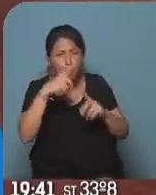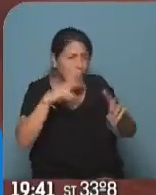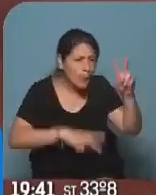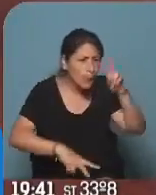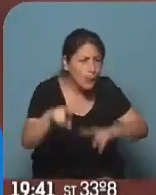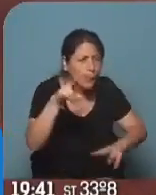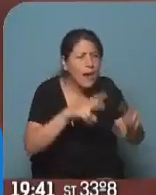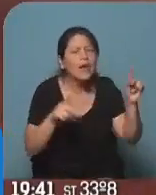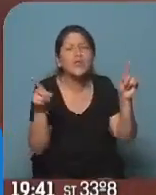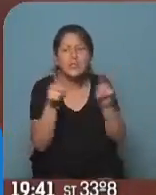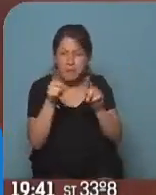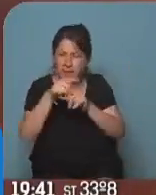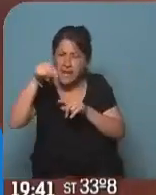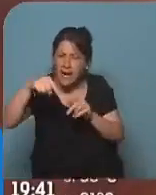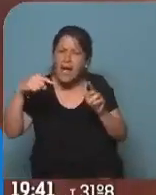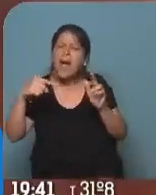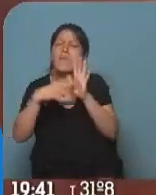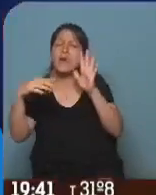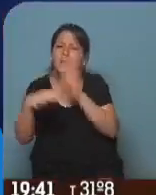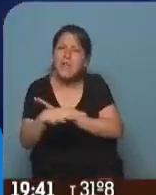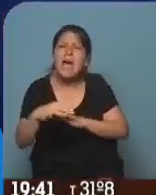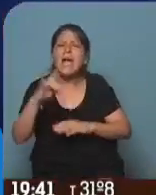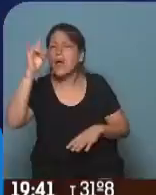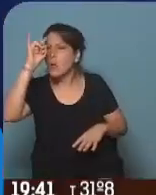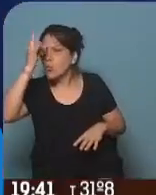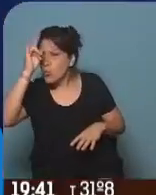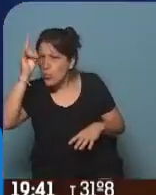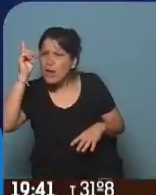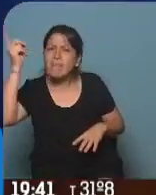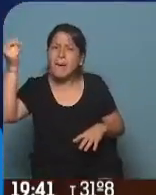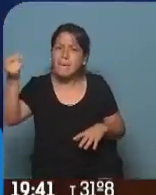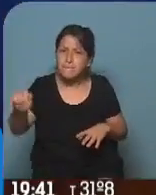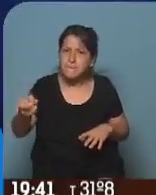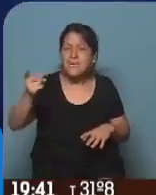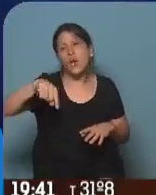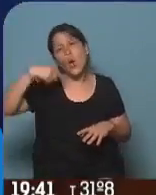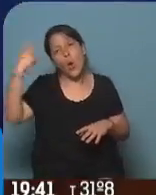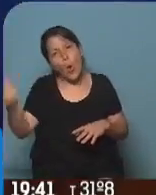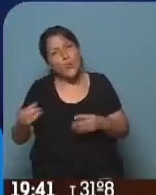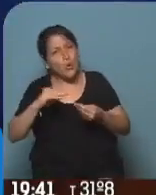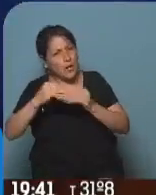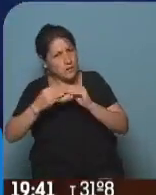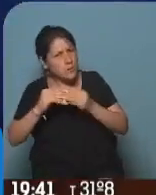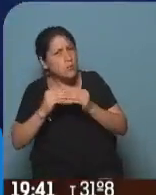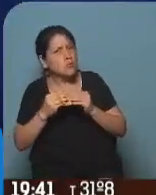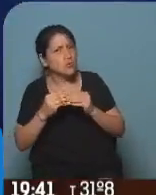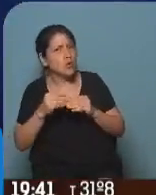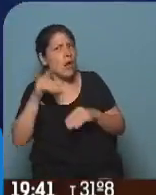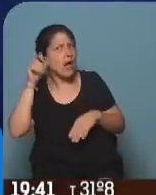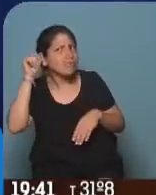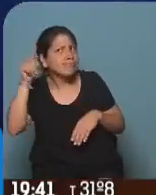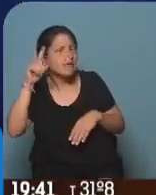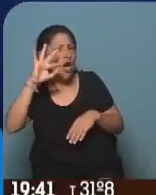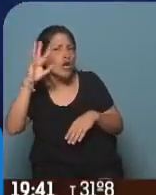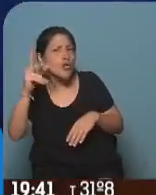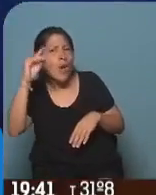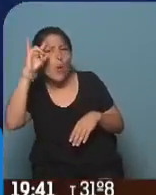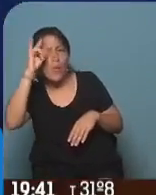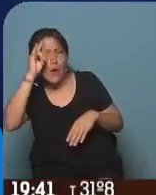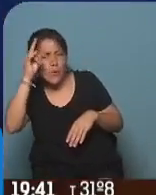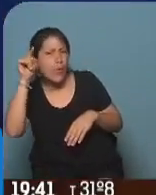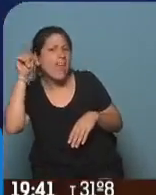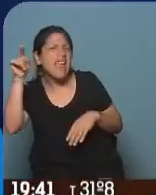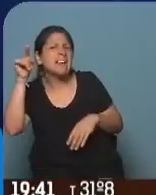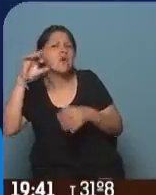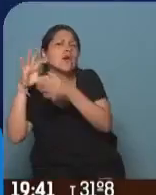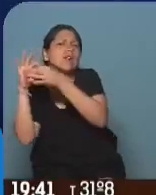Pata Medina, también en Uruguay, porque estos robos y estas cuestiones en Uruguay no tienen que ver con cuestiones de las personas, sino que